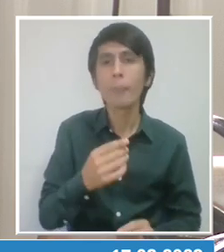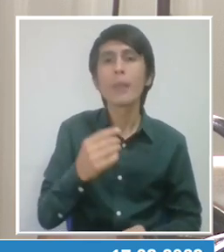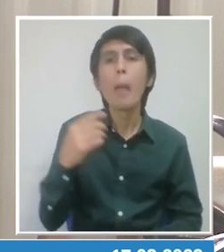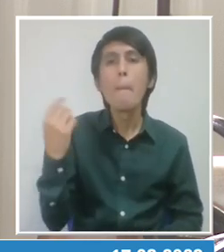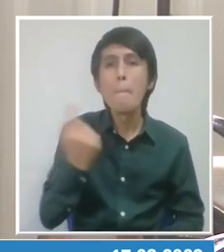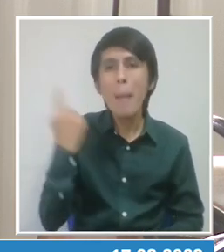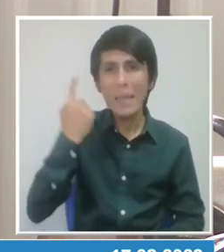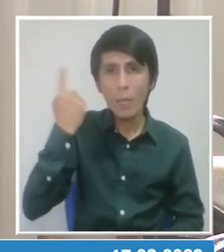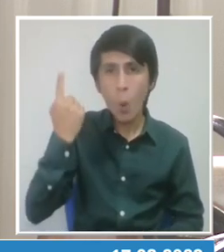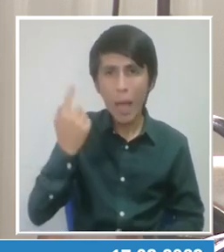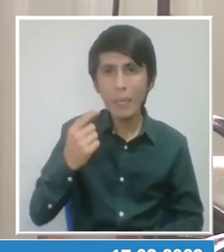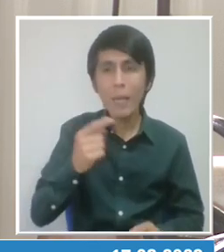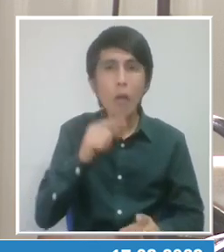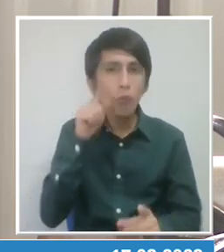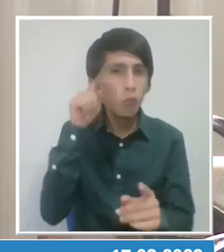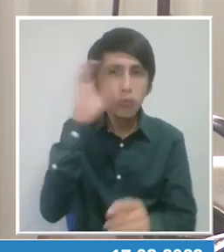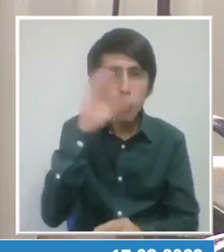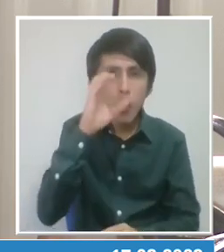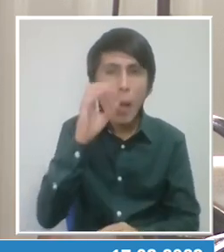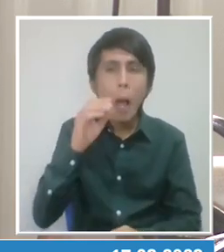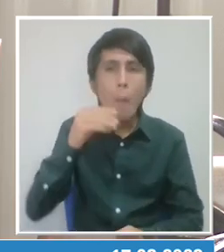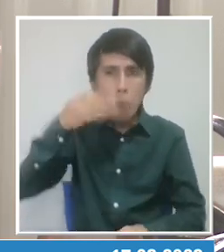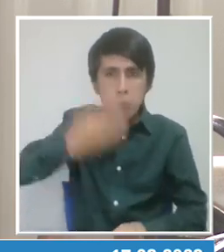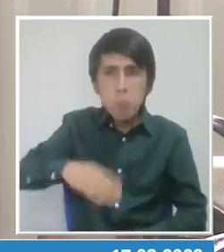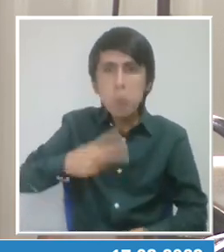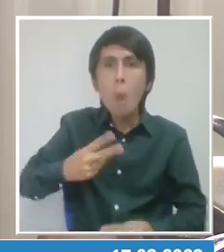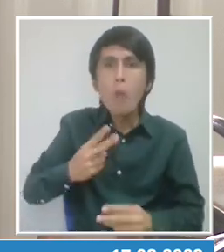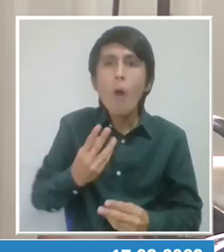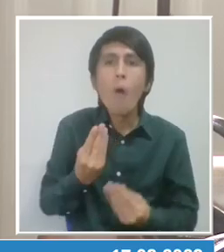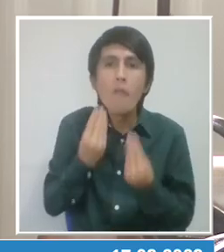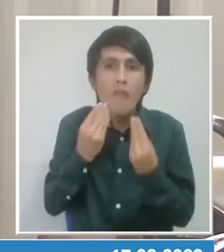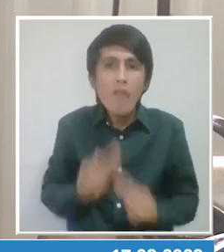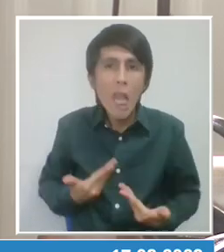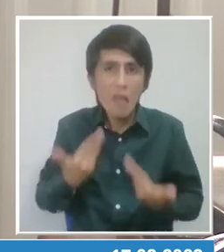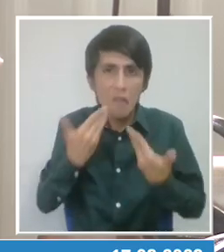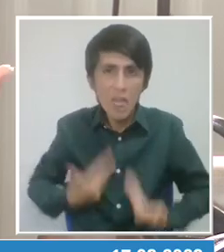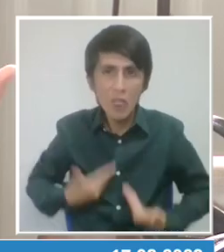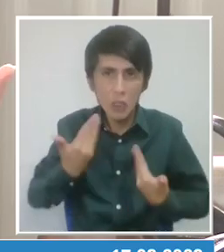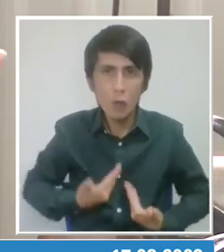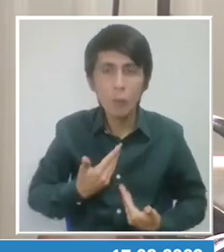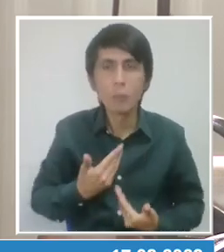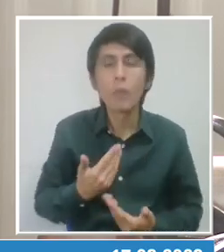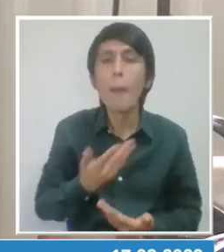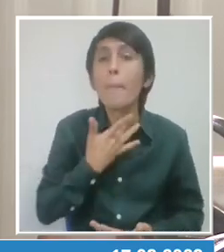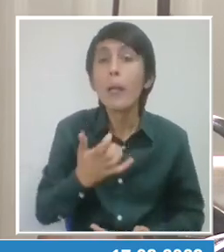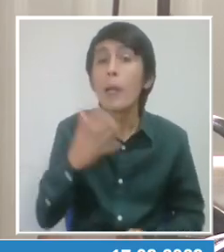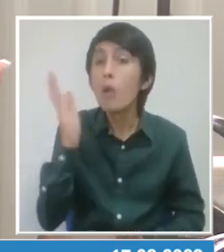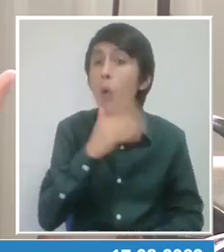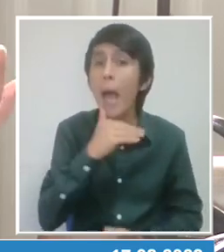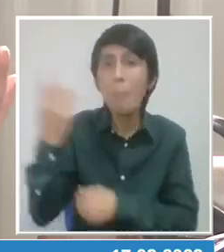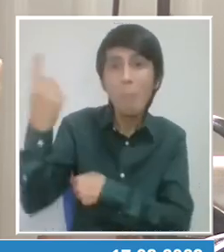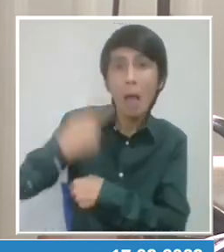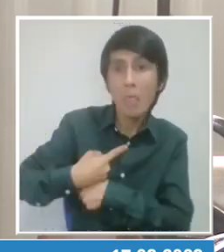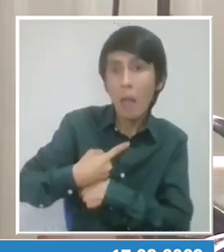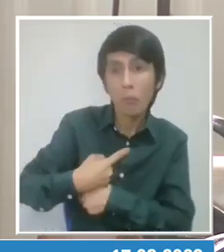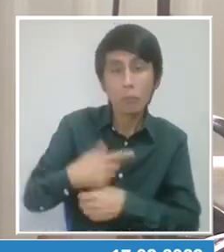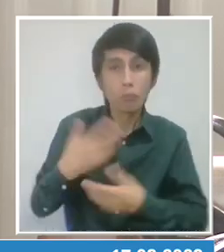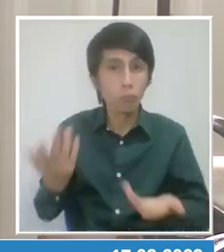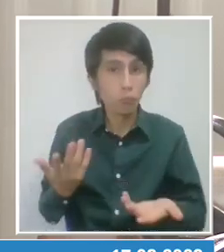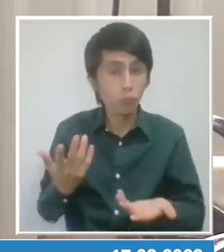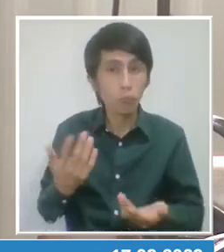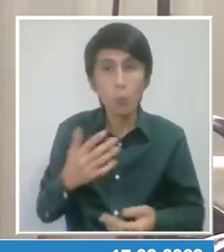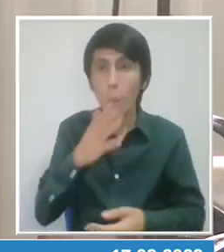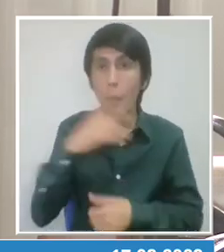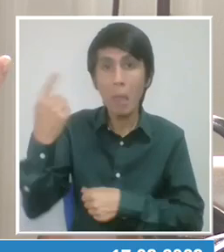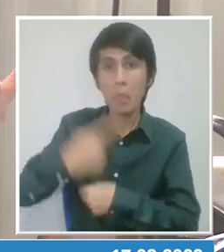propio beneficio, primero porque no tienen mandato, o sea, no están obligados a hacerlo de otra manera,